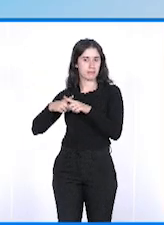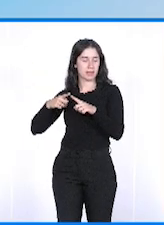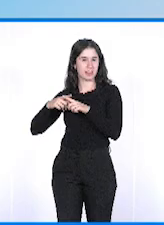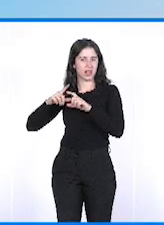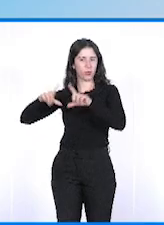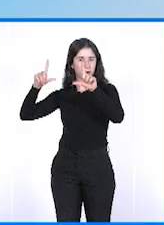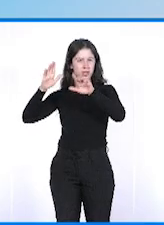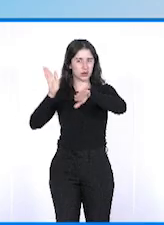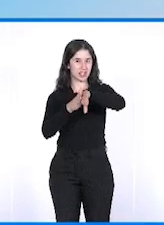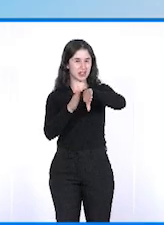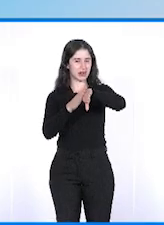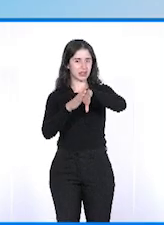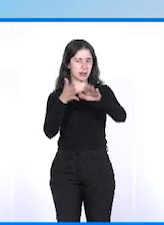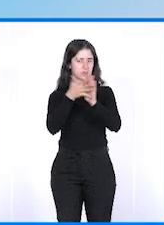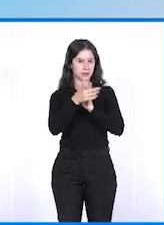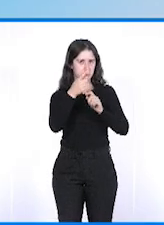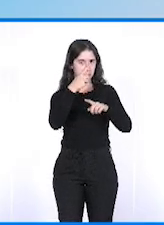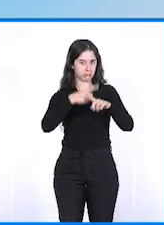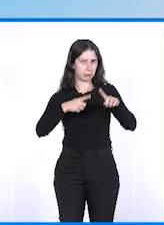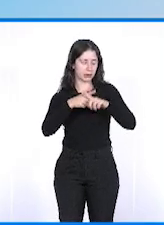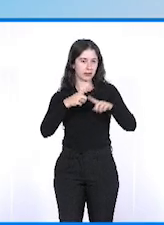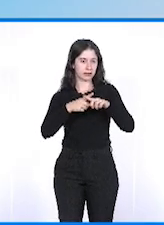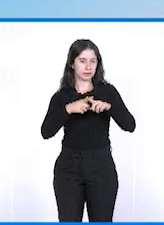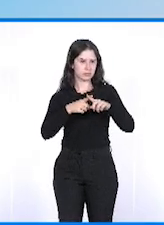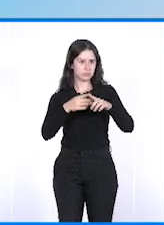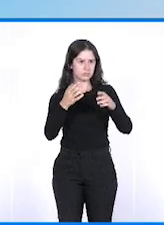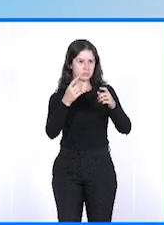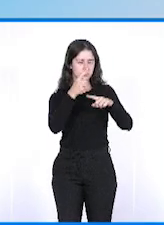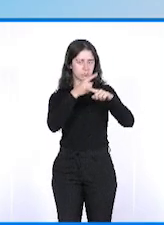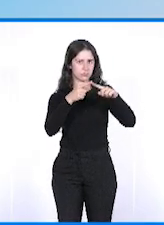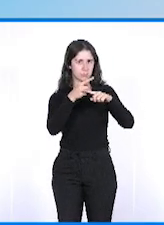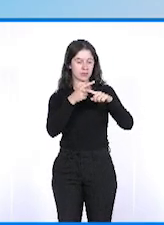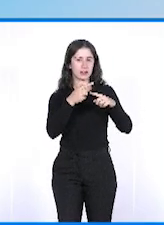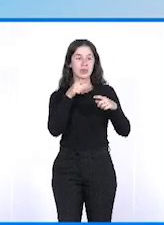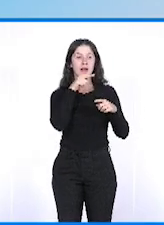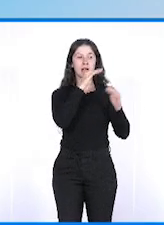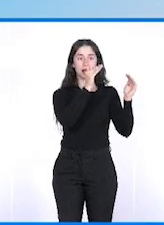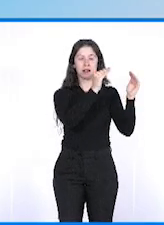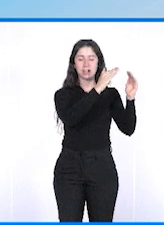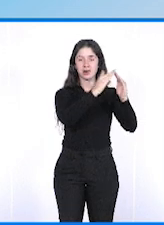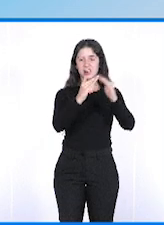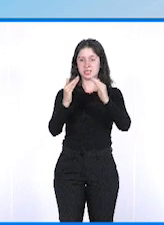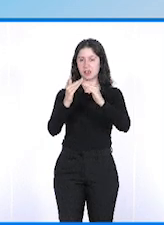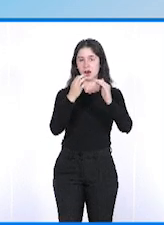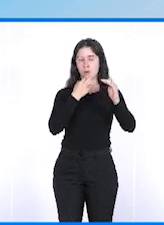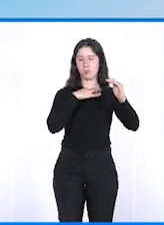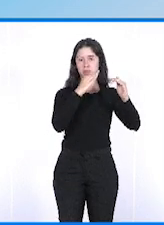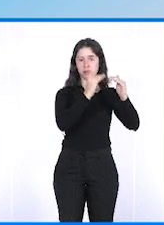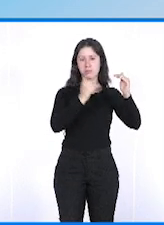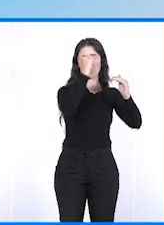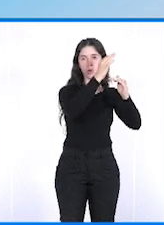izquierda es una media Ok entonces como toda media hay viviendas que están por arriba y viviendas que están